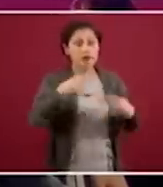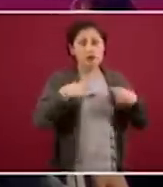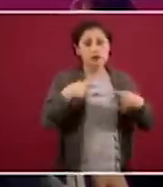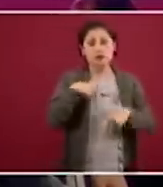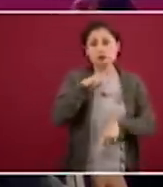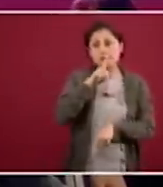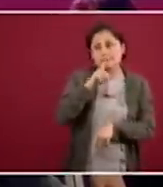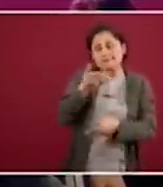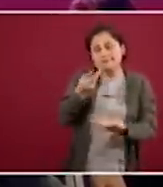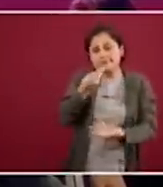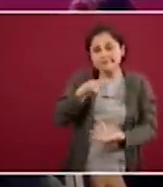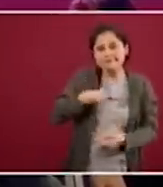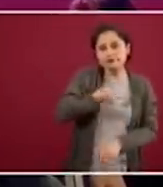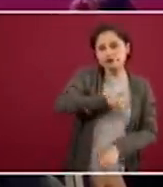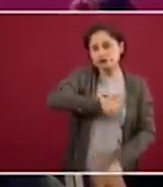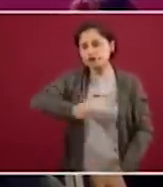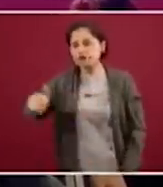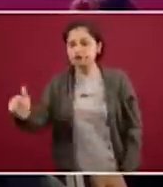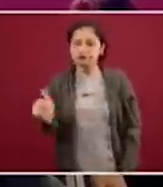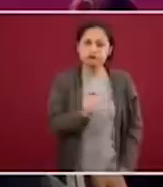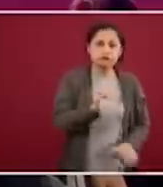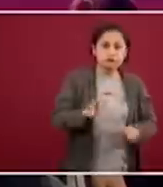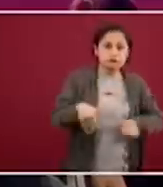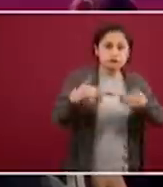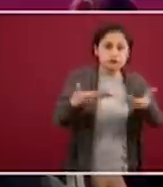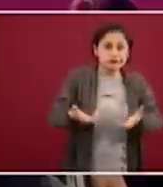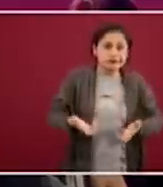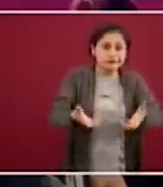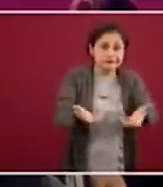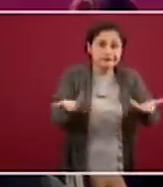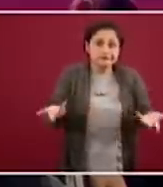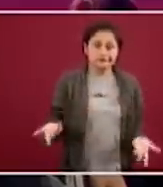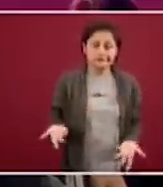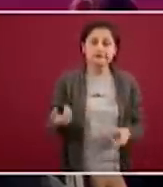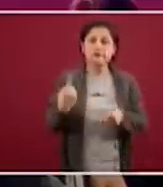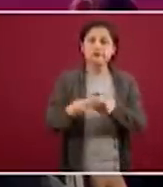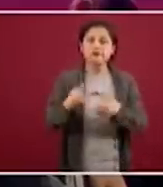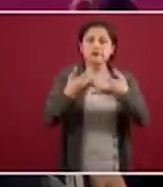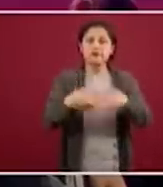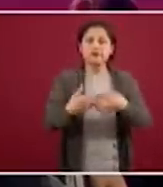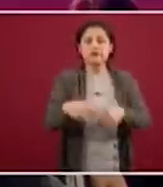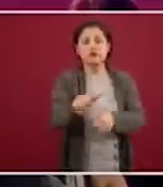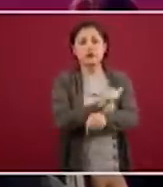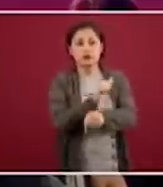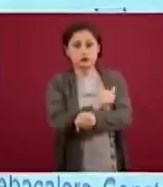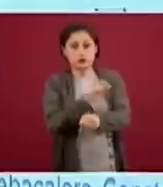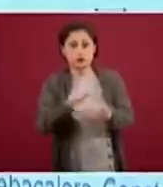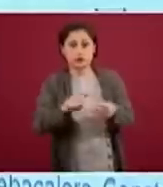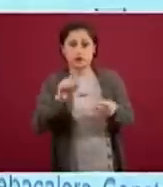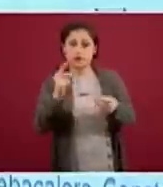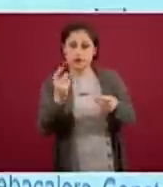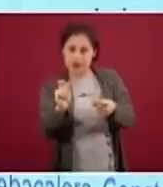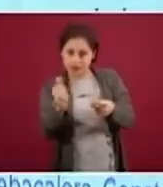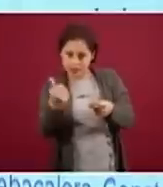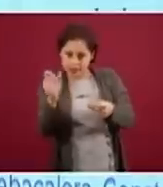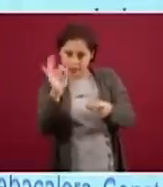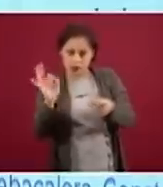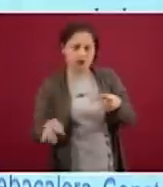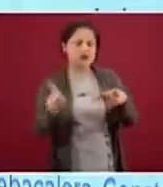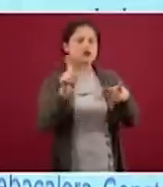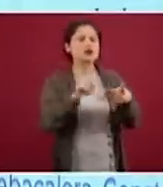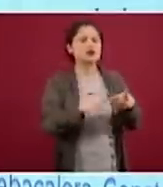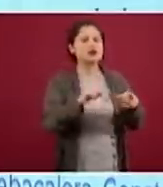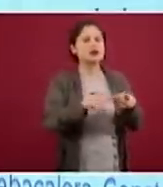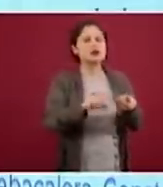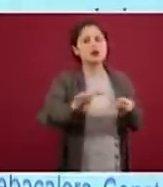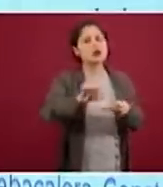Y estos son los sectores a los que corresponden: la industria automotriz, 25%, casi 26, comercio o distribución de